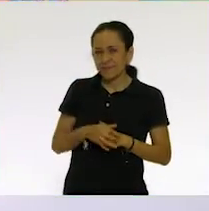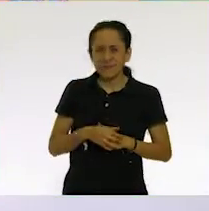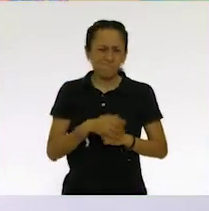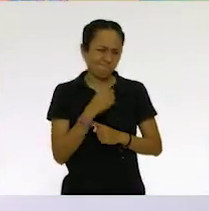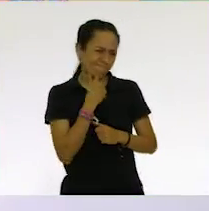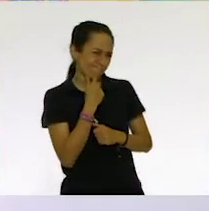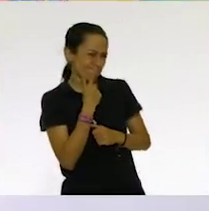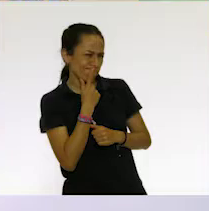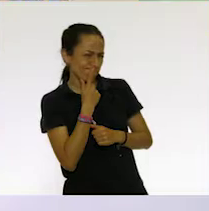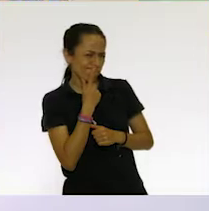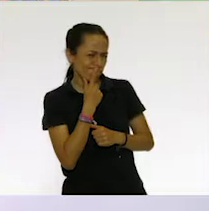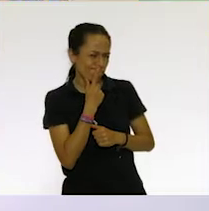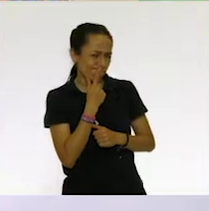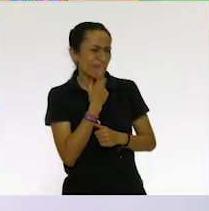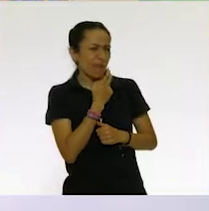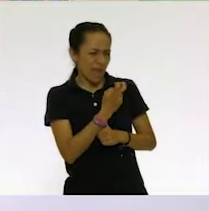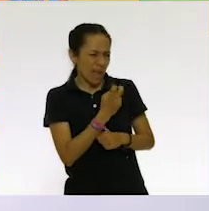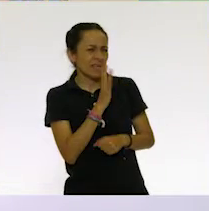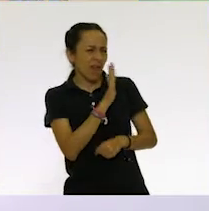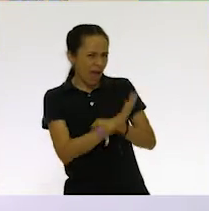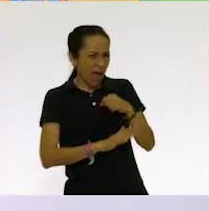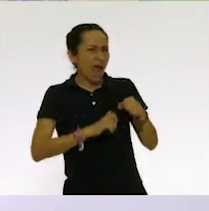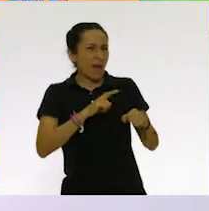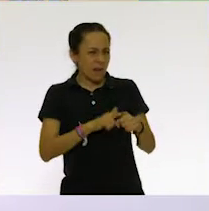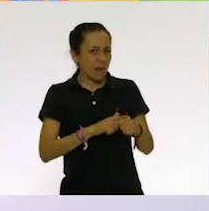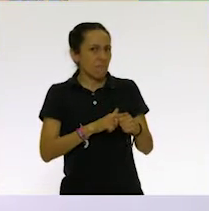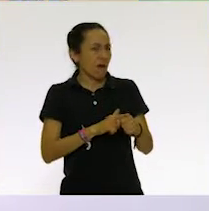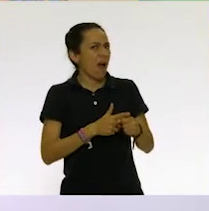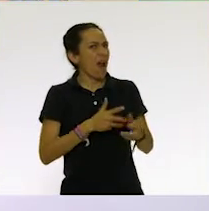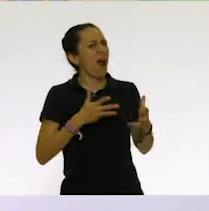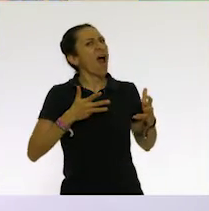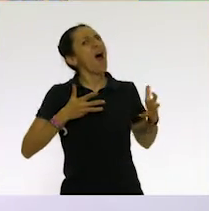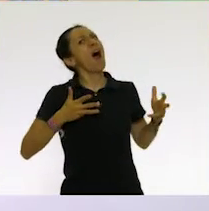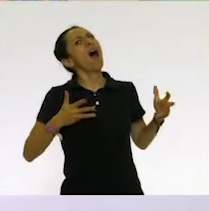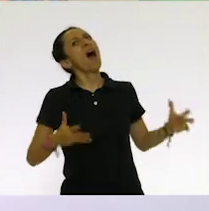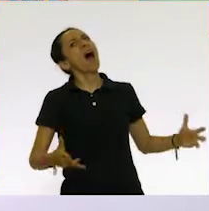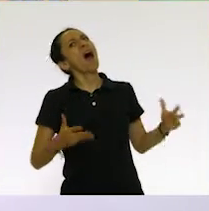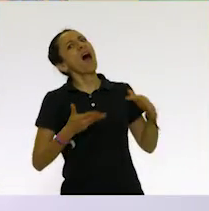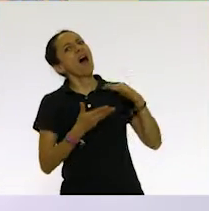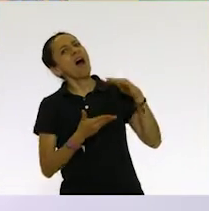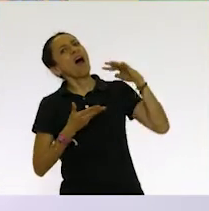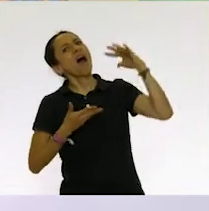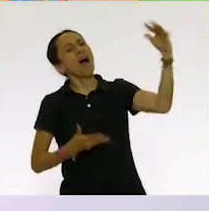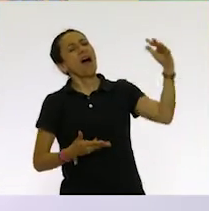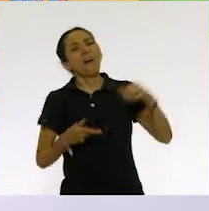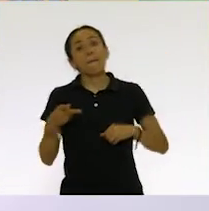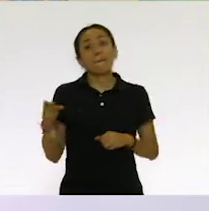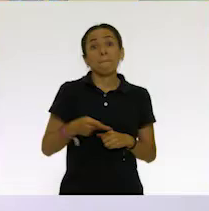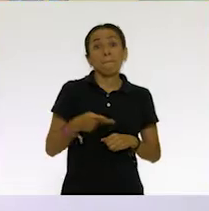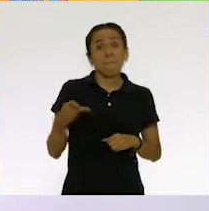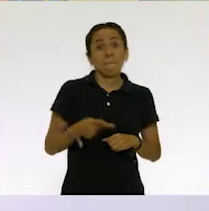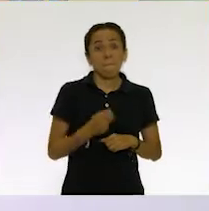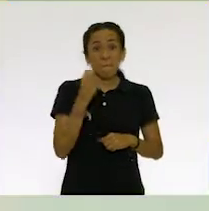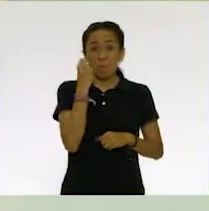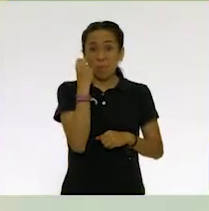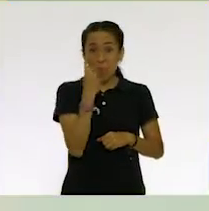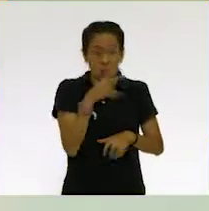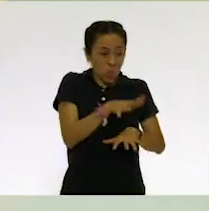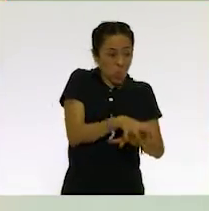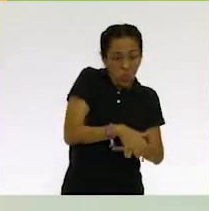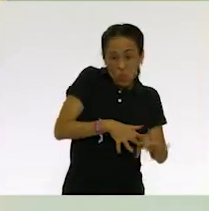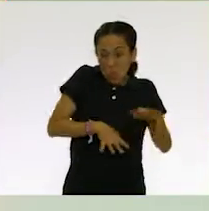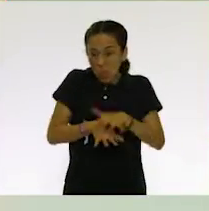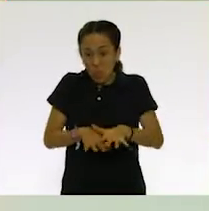Observo que se trata de un animal muy grande. Tiene dos patas grandes y muy peludas. Así